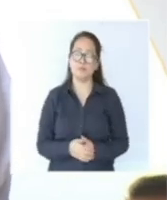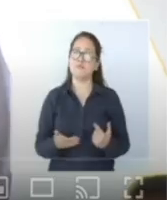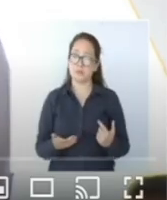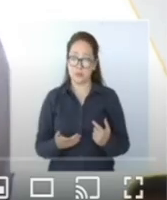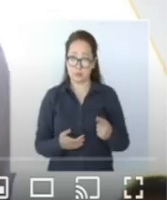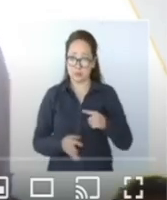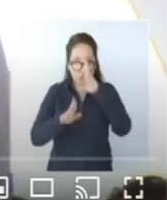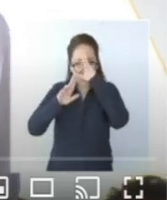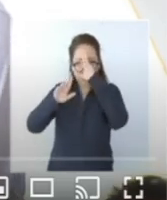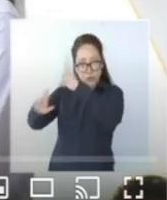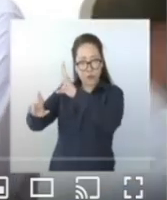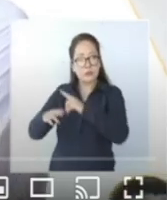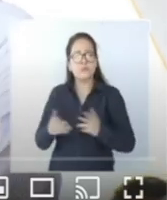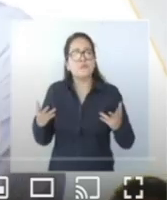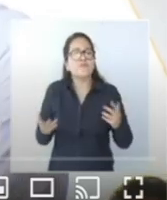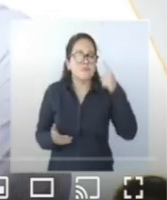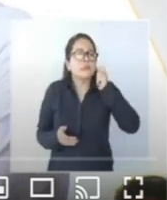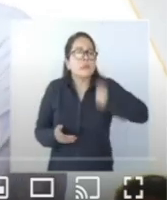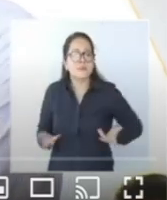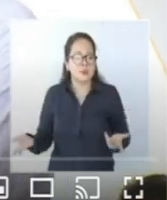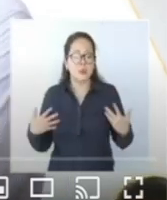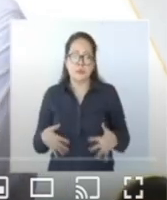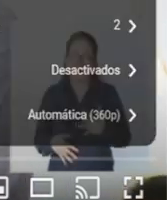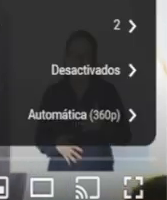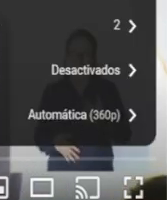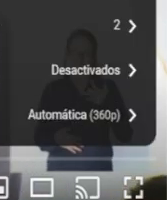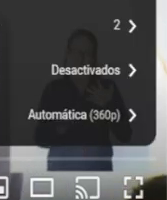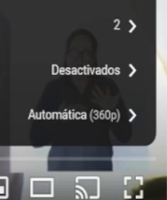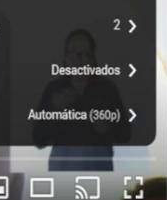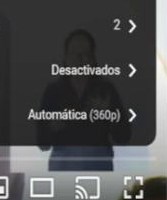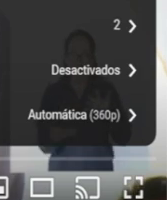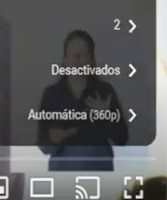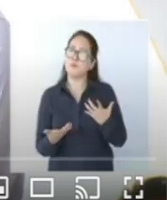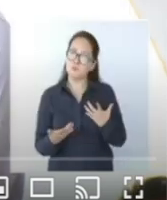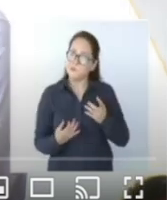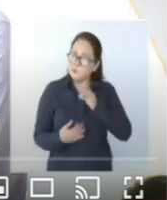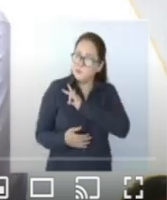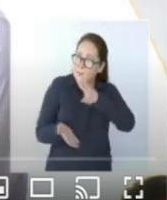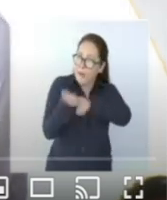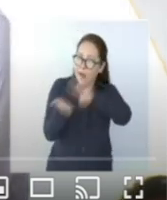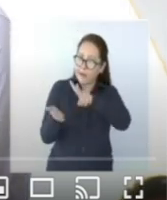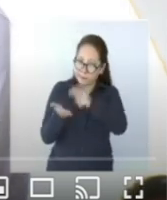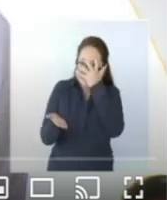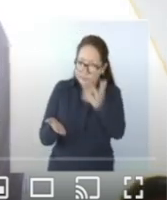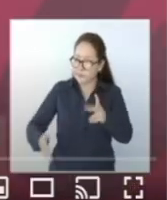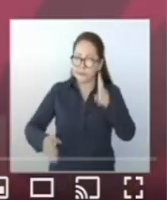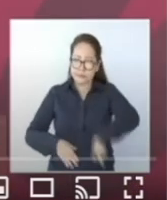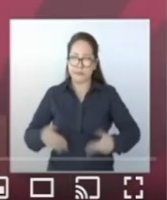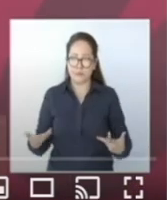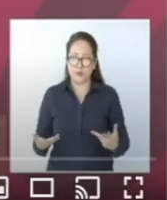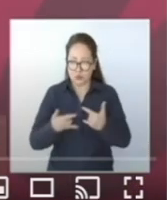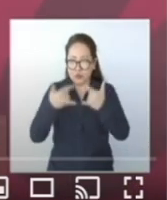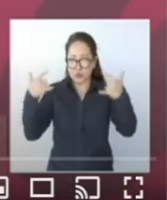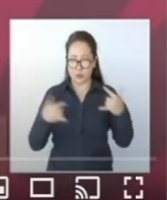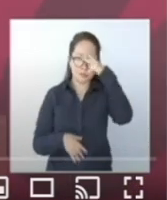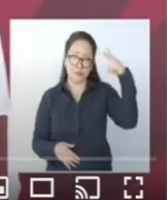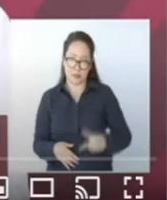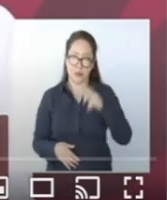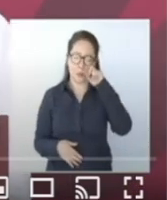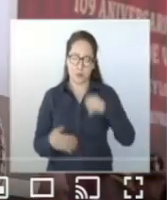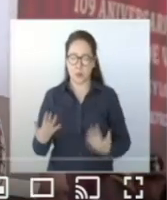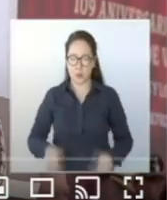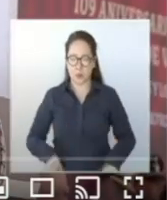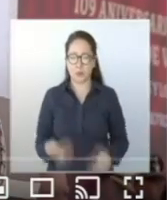hacerlo significa darle su justa importancia a la historia